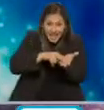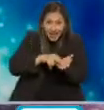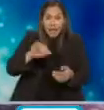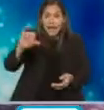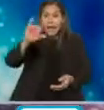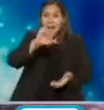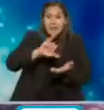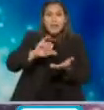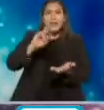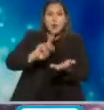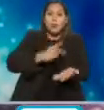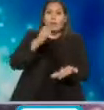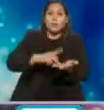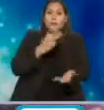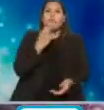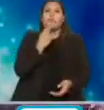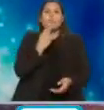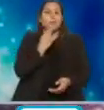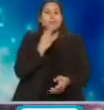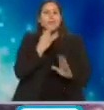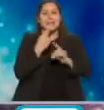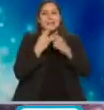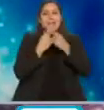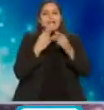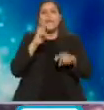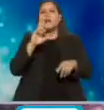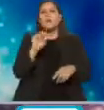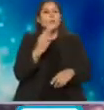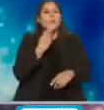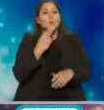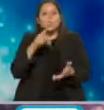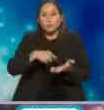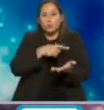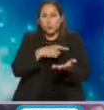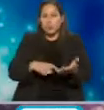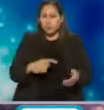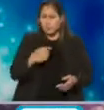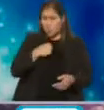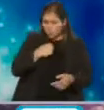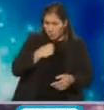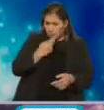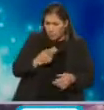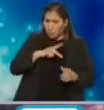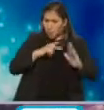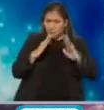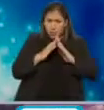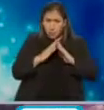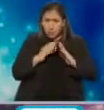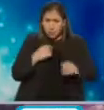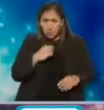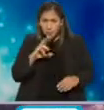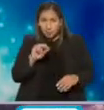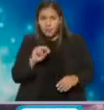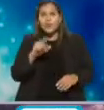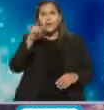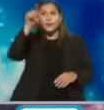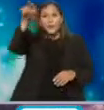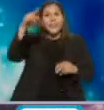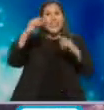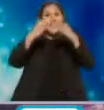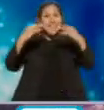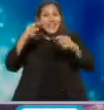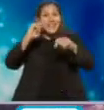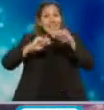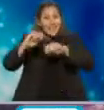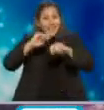está rehusado, no se utilice. Y las mamás van a decir, oye, espérame tantito, yo no uso eso en casa. A ver, si ustedes se van al puesto de las